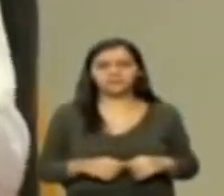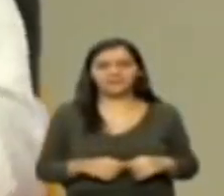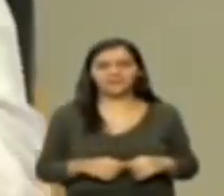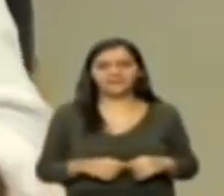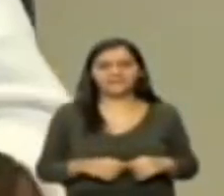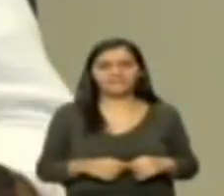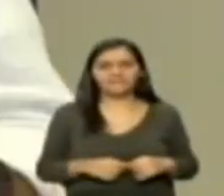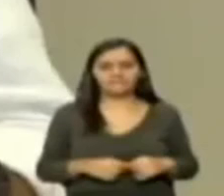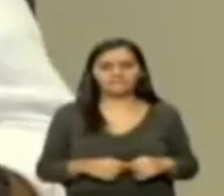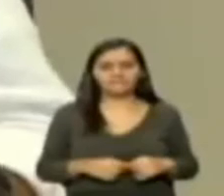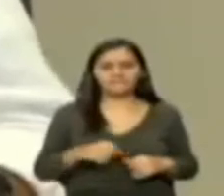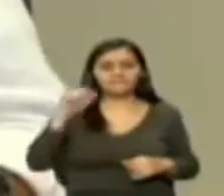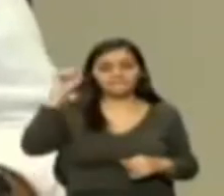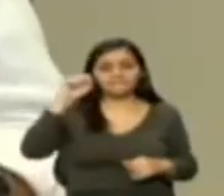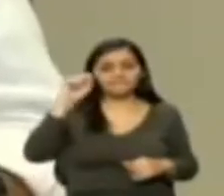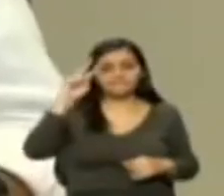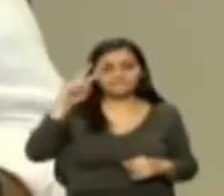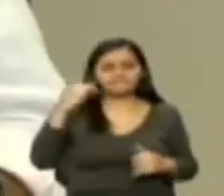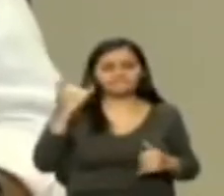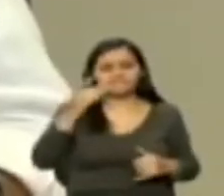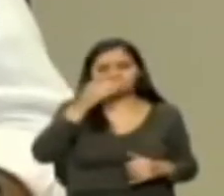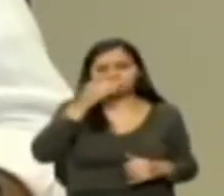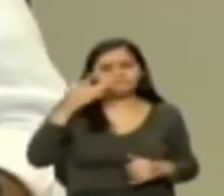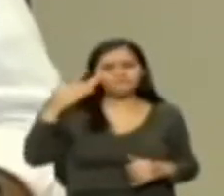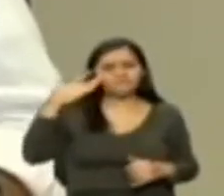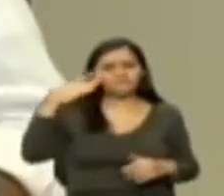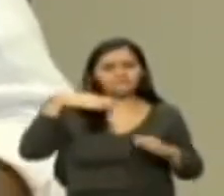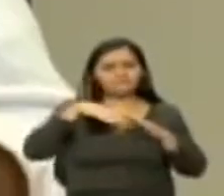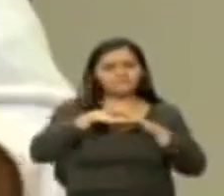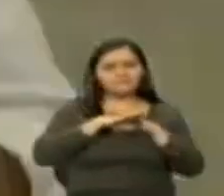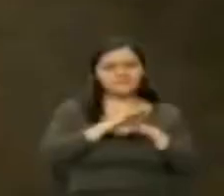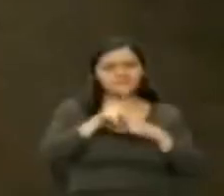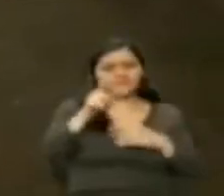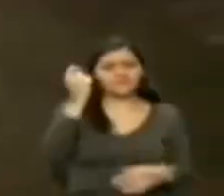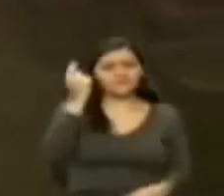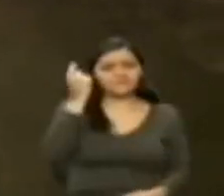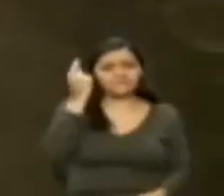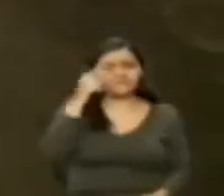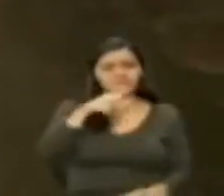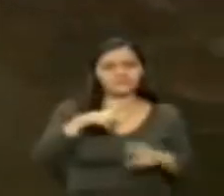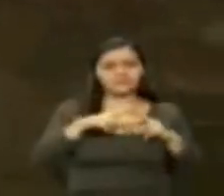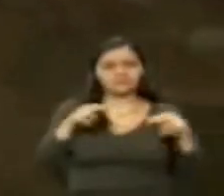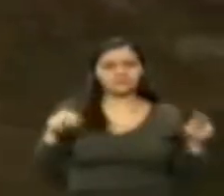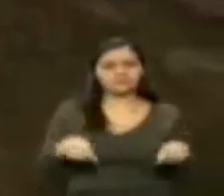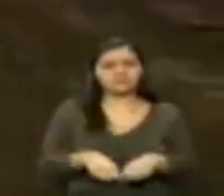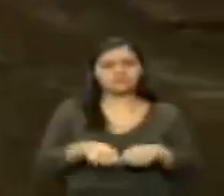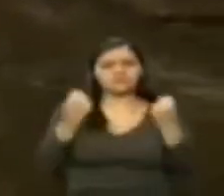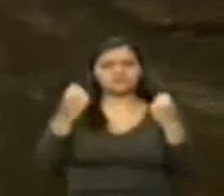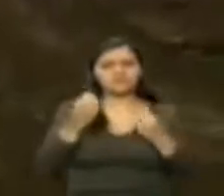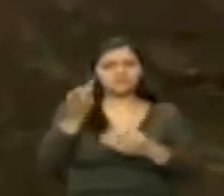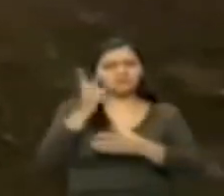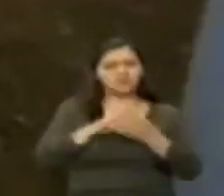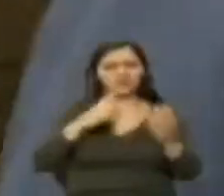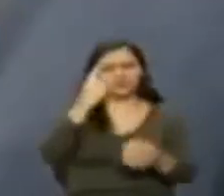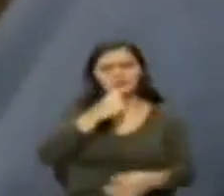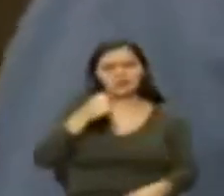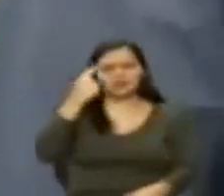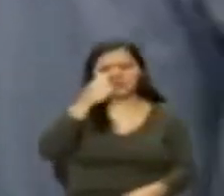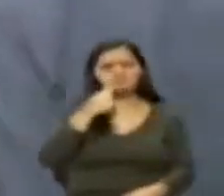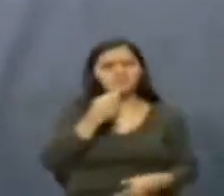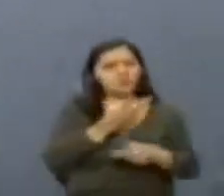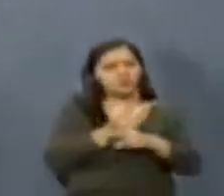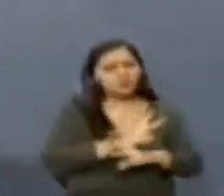Póngame de nuevo el video, por favor. Esto es plena selva amazónica, compañero. Entendamos lo que se está haciendo. Y miren la doble moral. ¿Dónde está la